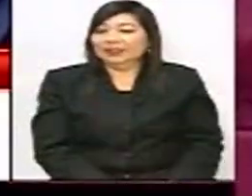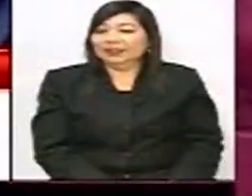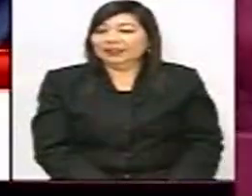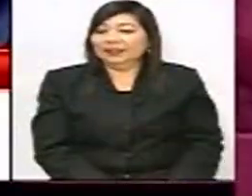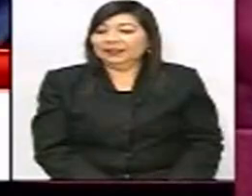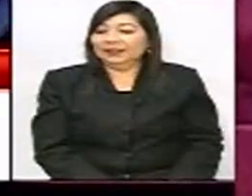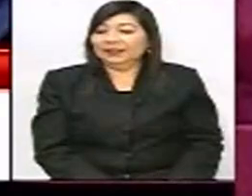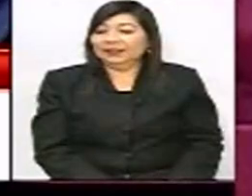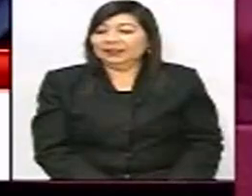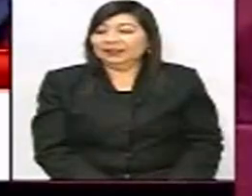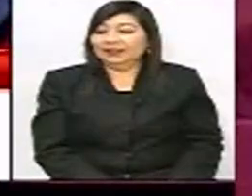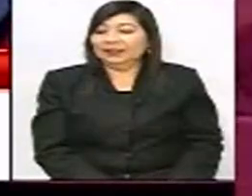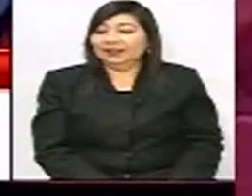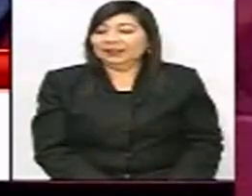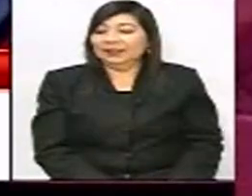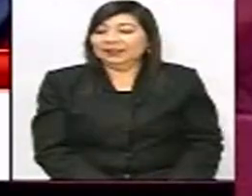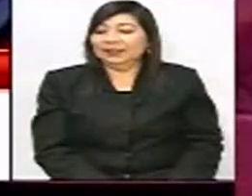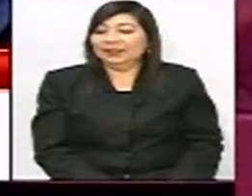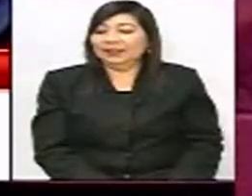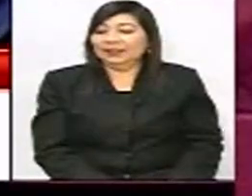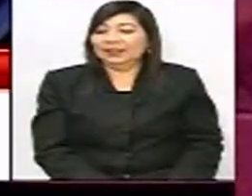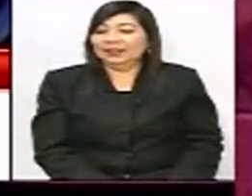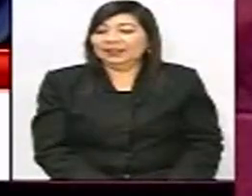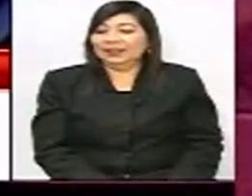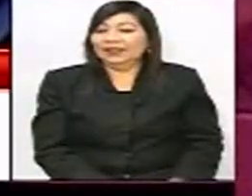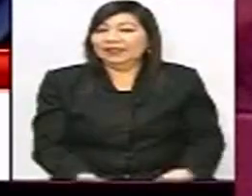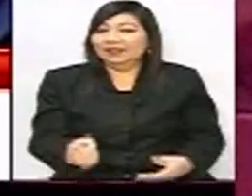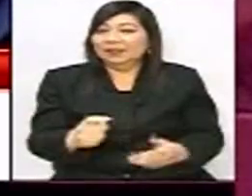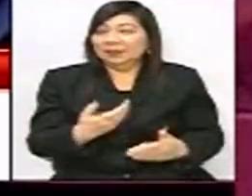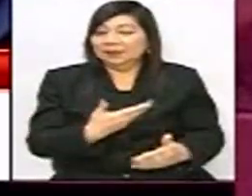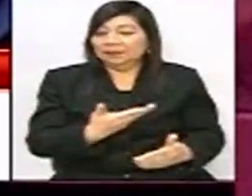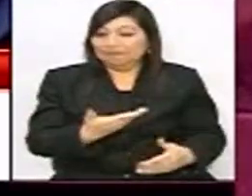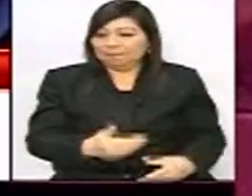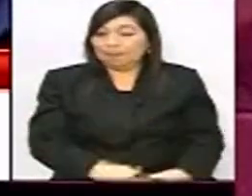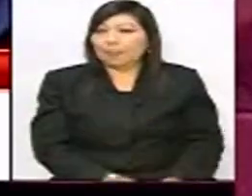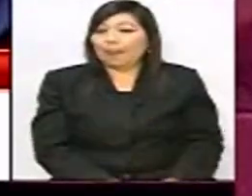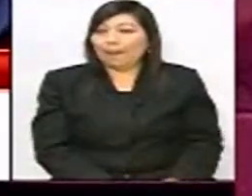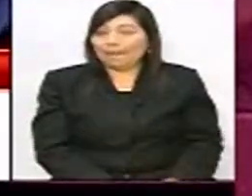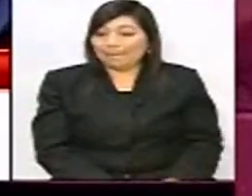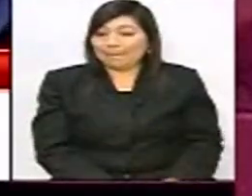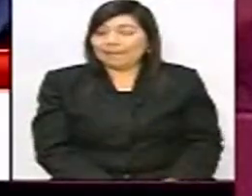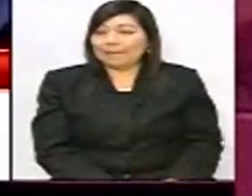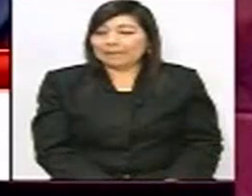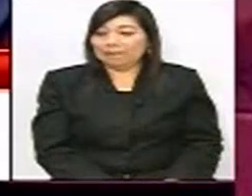respuestas a los congresistas, señor presidente.